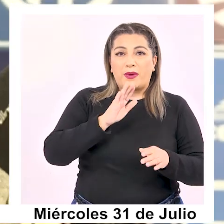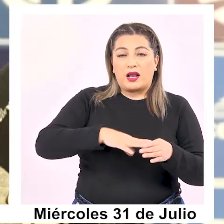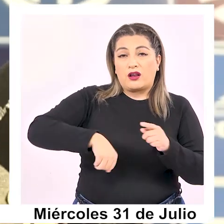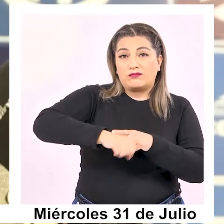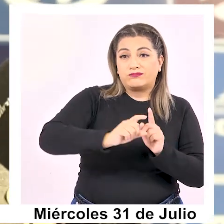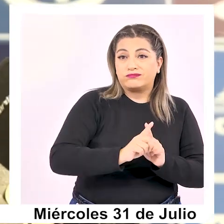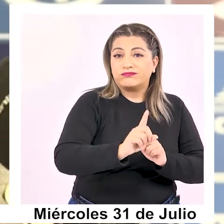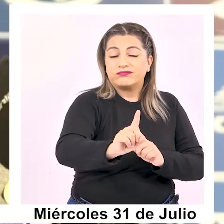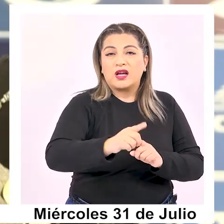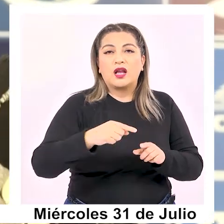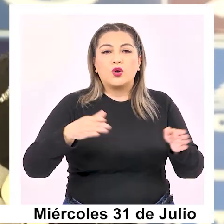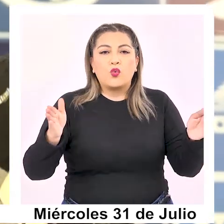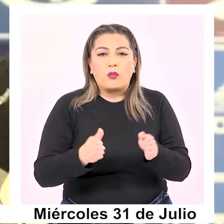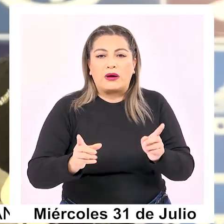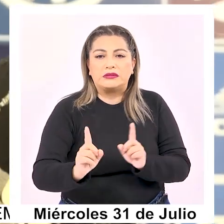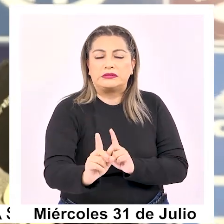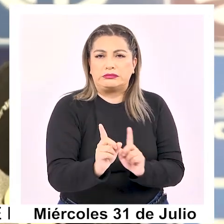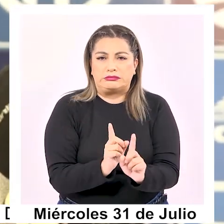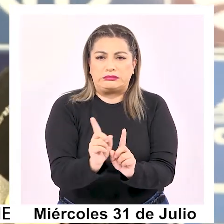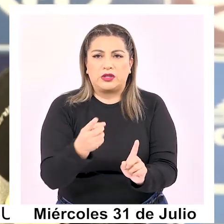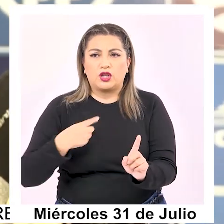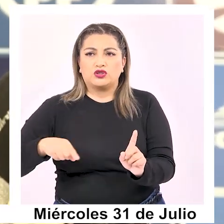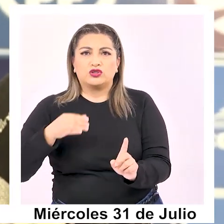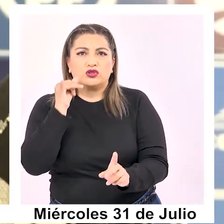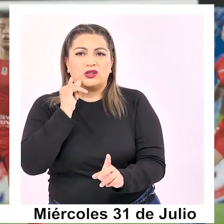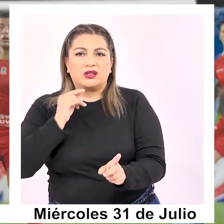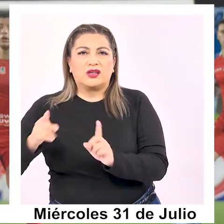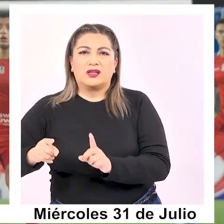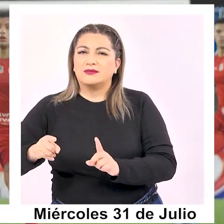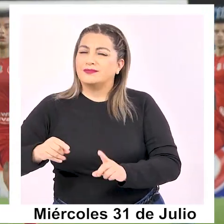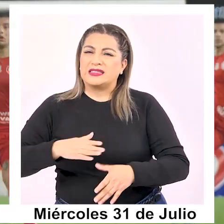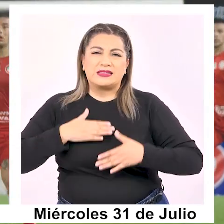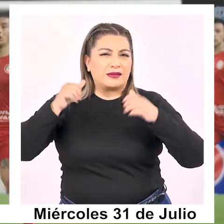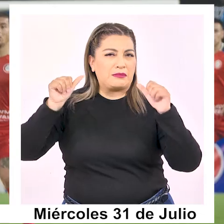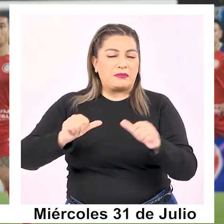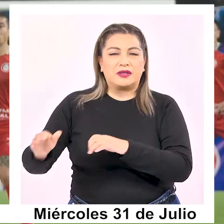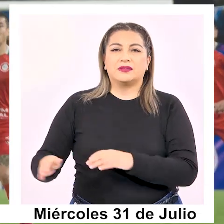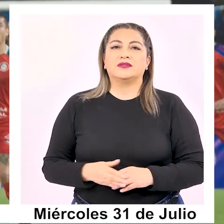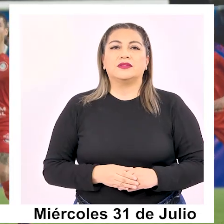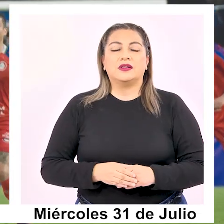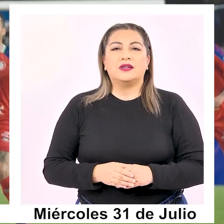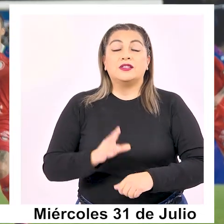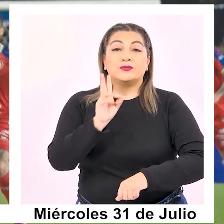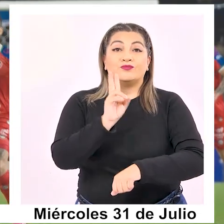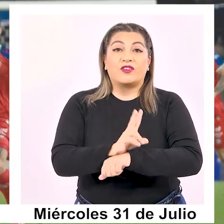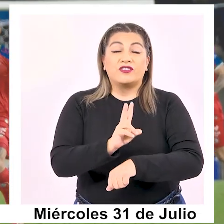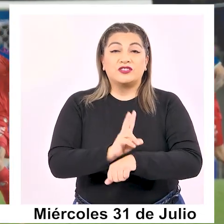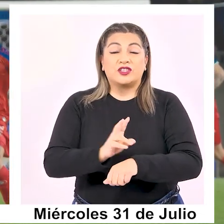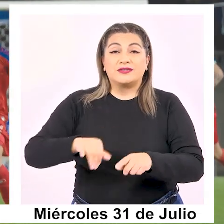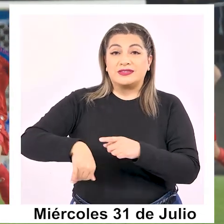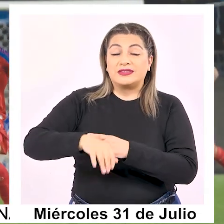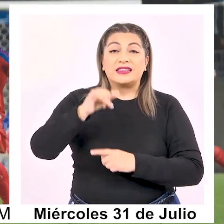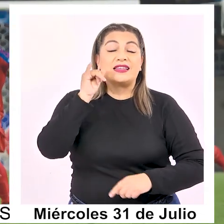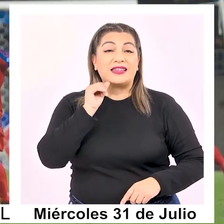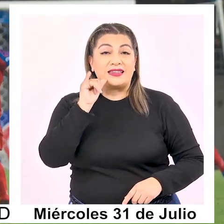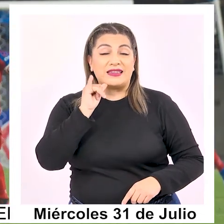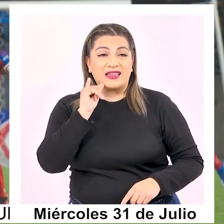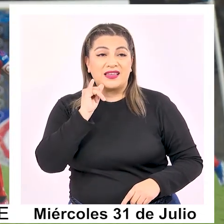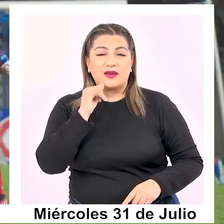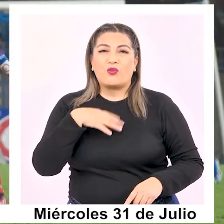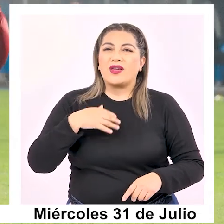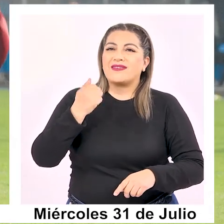A nosotros nos hizo mal Miguel Ramírez también señaló que equivocaron la